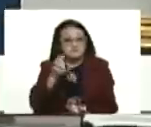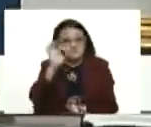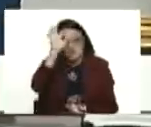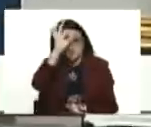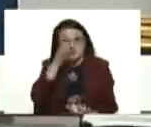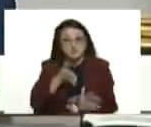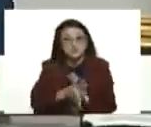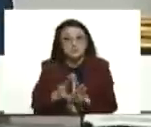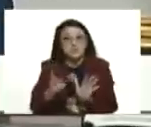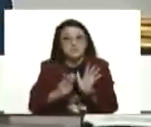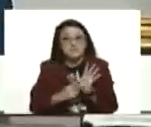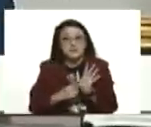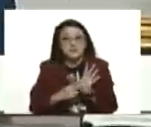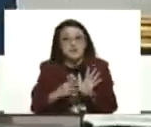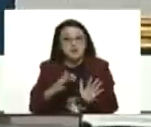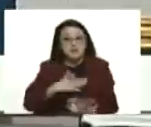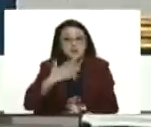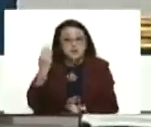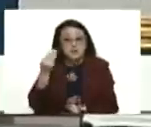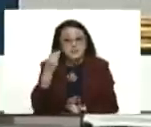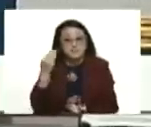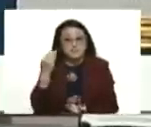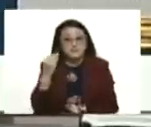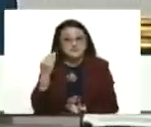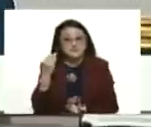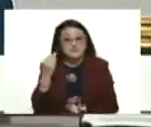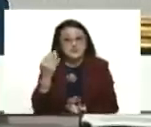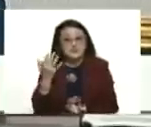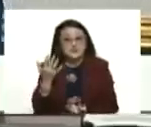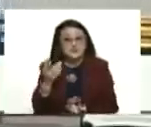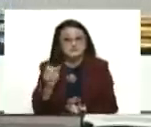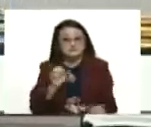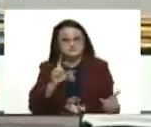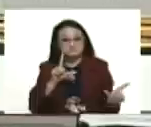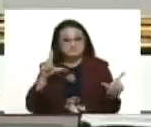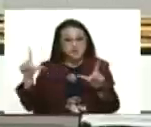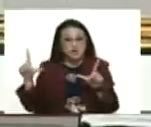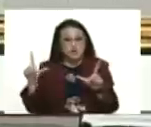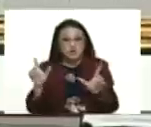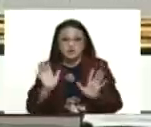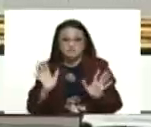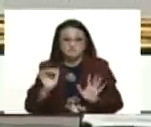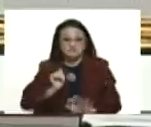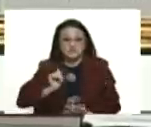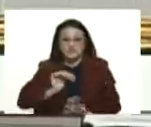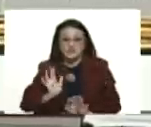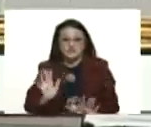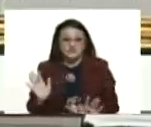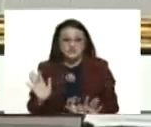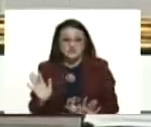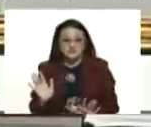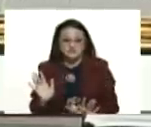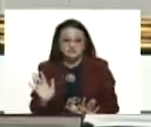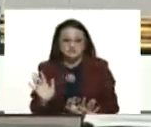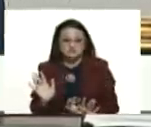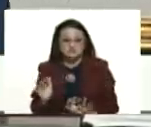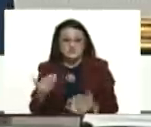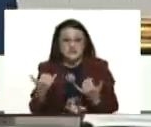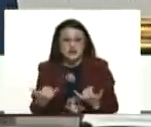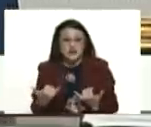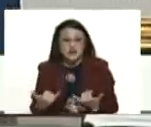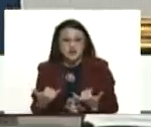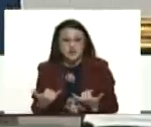podían considerar que eso no era sino una consigna, sea quien sea, caiga quien caiga. A estas